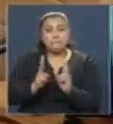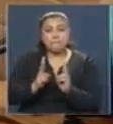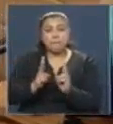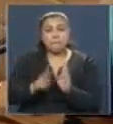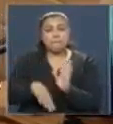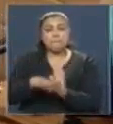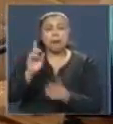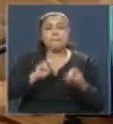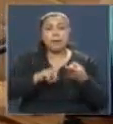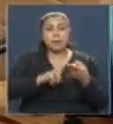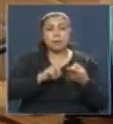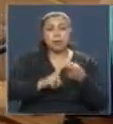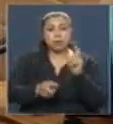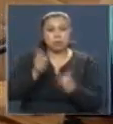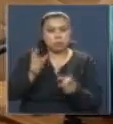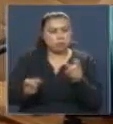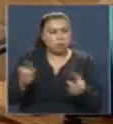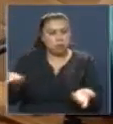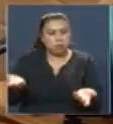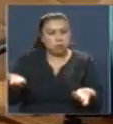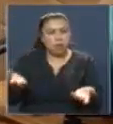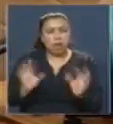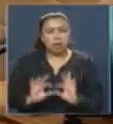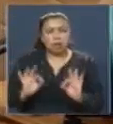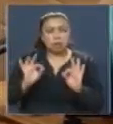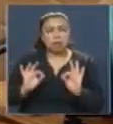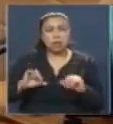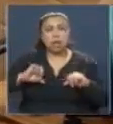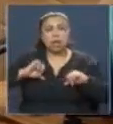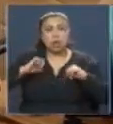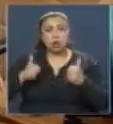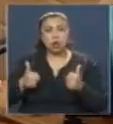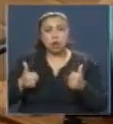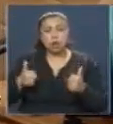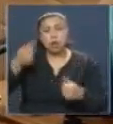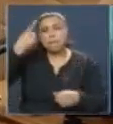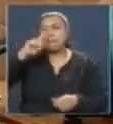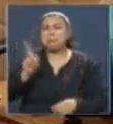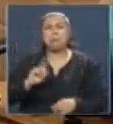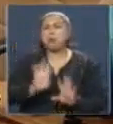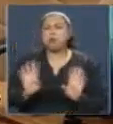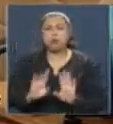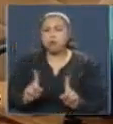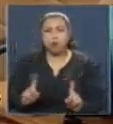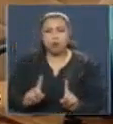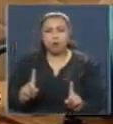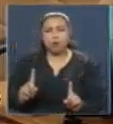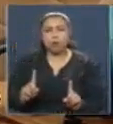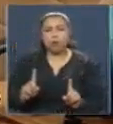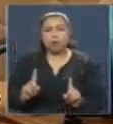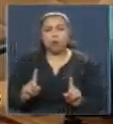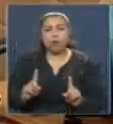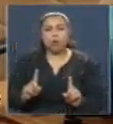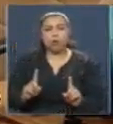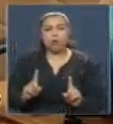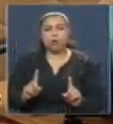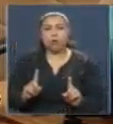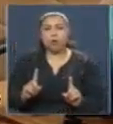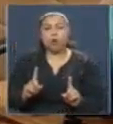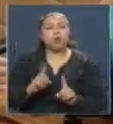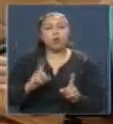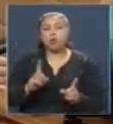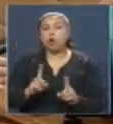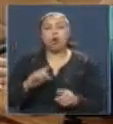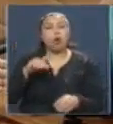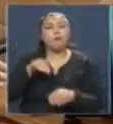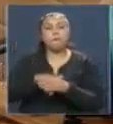mayor participación, sobre todo de los jóvenes, pero no ha ocurrido así, ocurrió exactamente lo contrario.